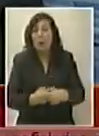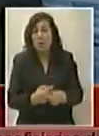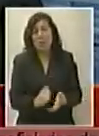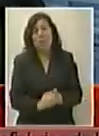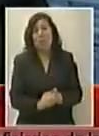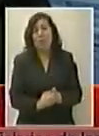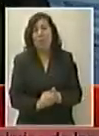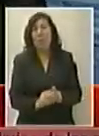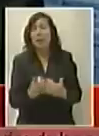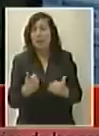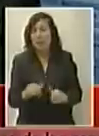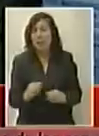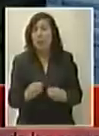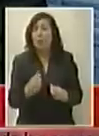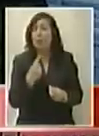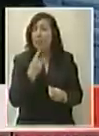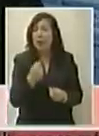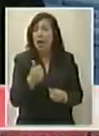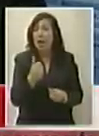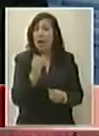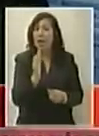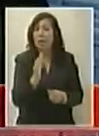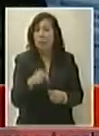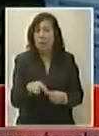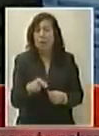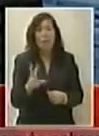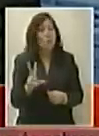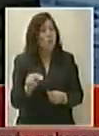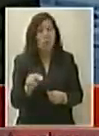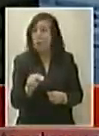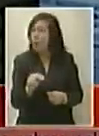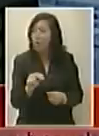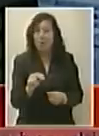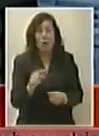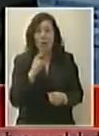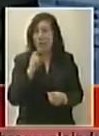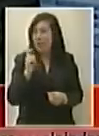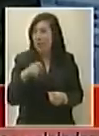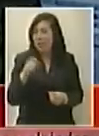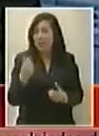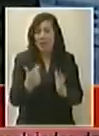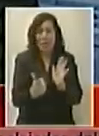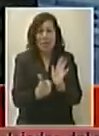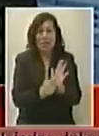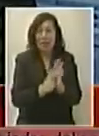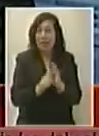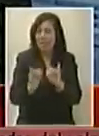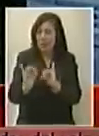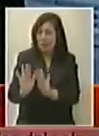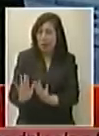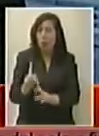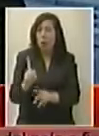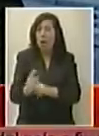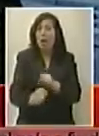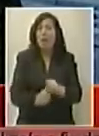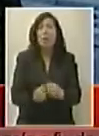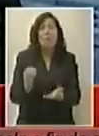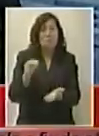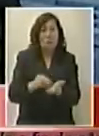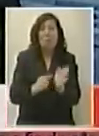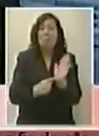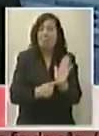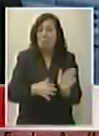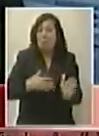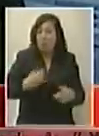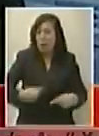legislatura y así como dijeron las afps No necesitamos esta ley déjenos Un año más para demostrar